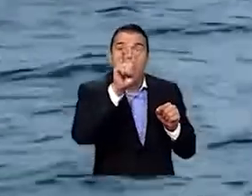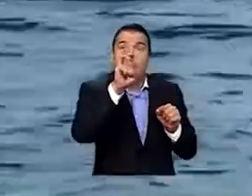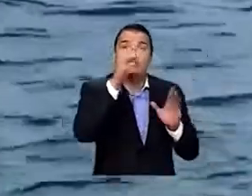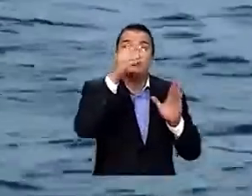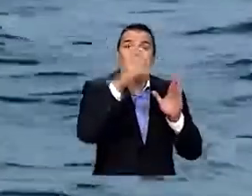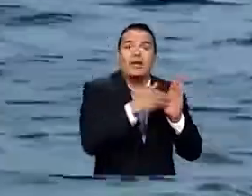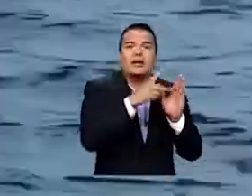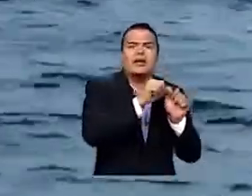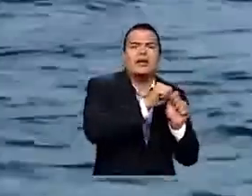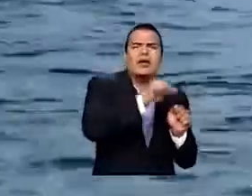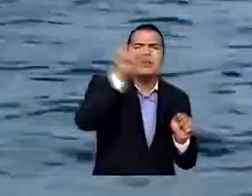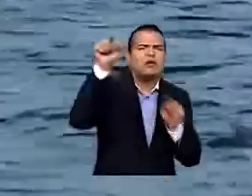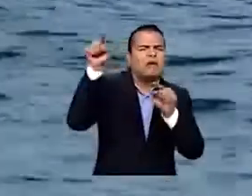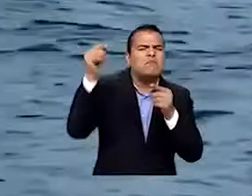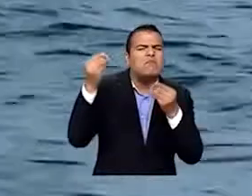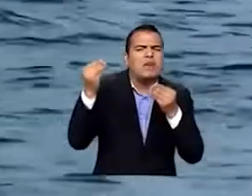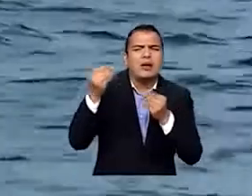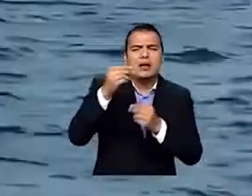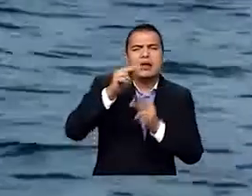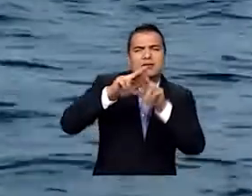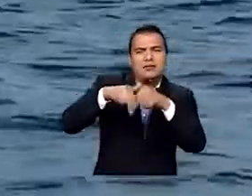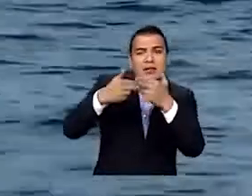ballenatos.